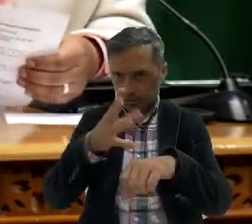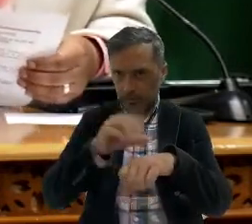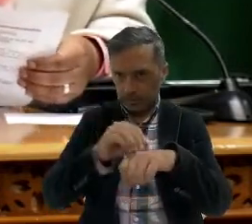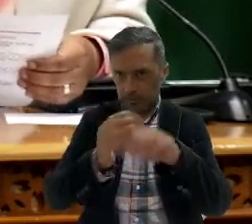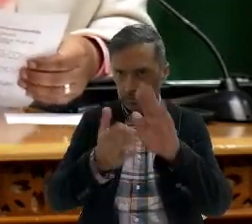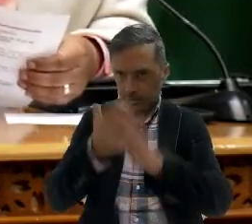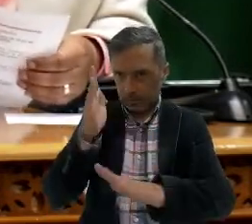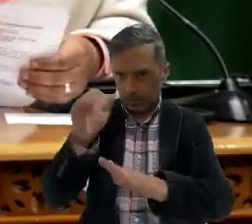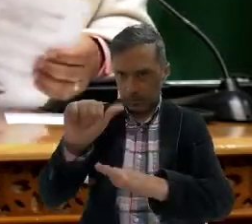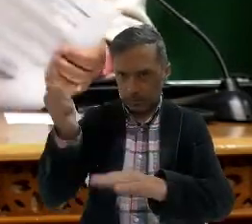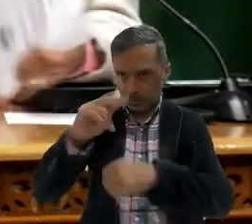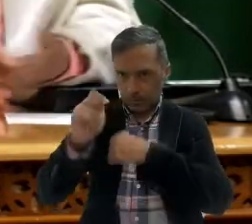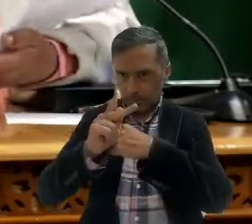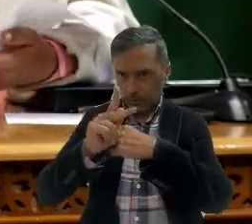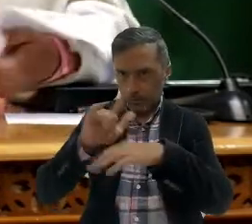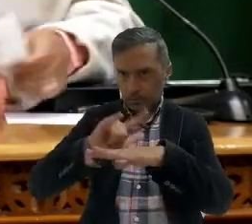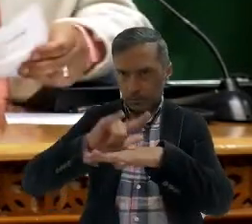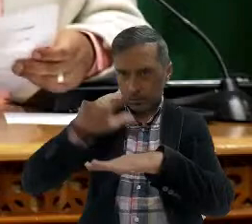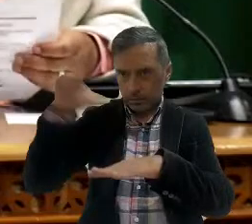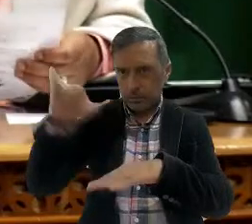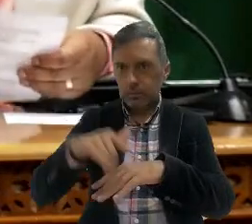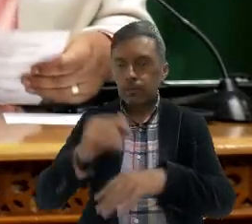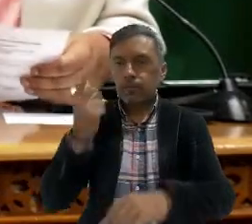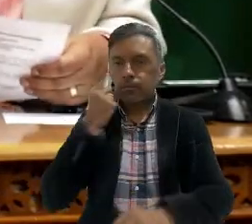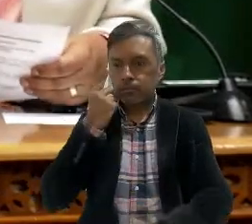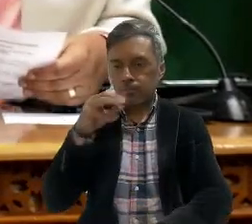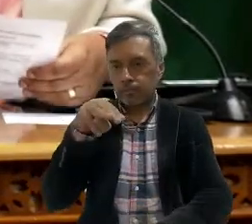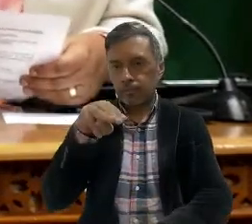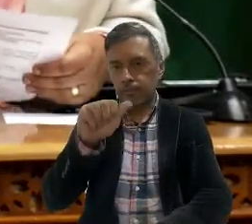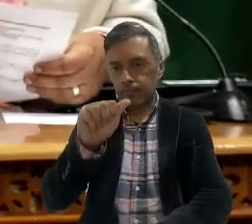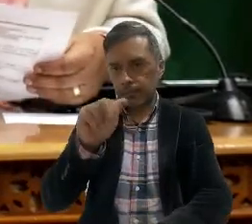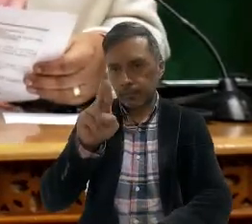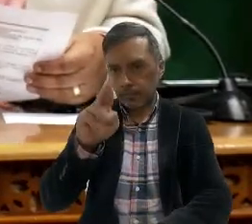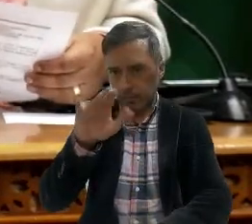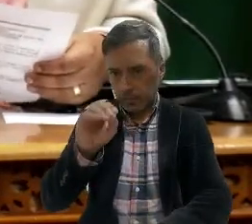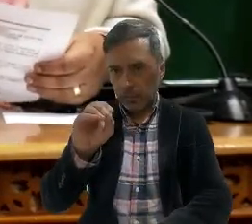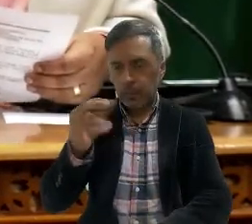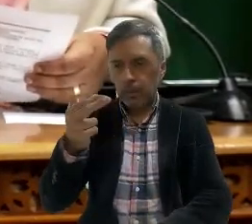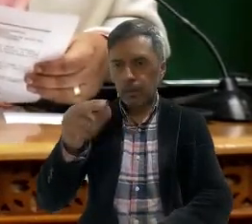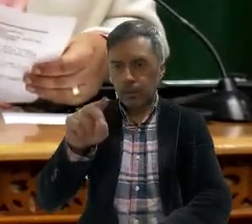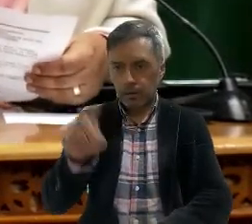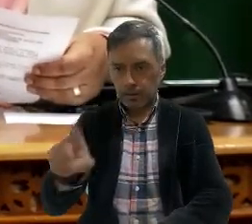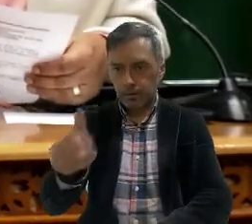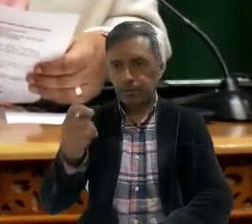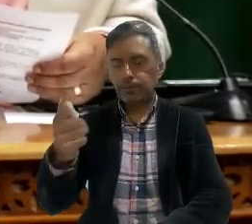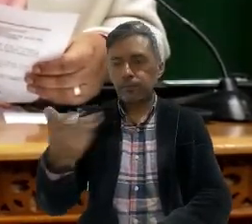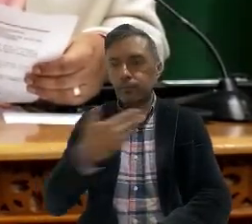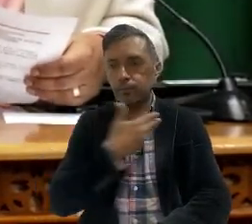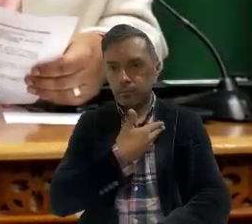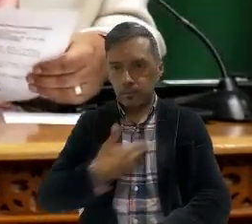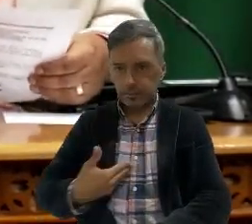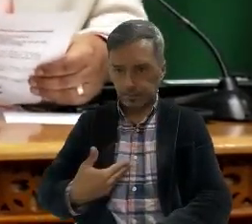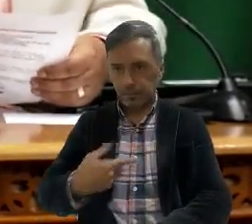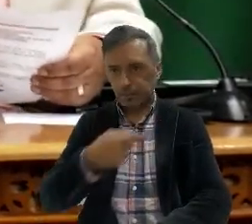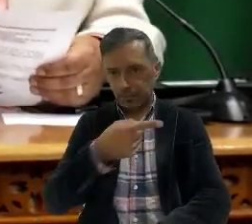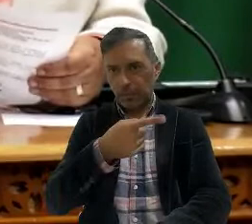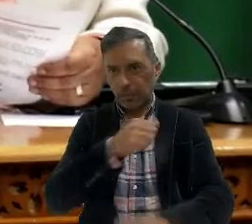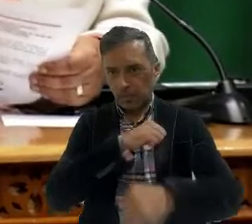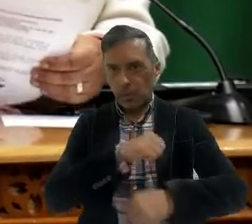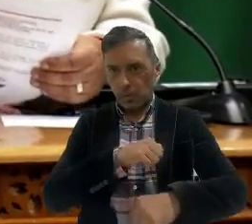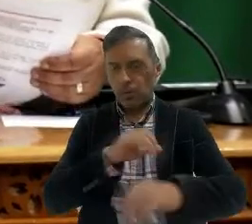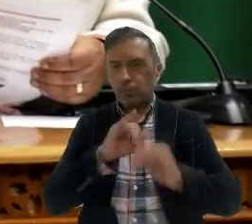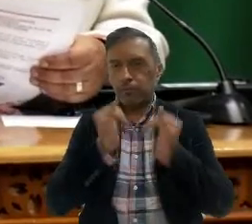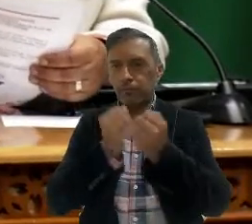Diputado Maurilio Hernández González, presidente de la Junta de Coordinación Política de